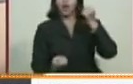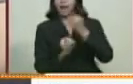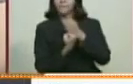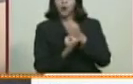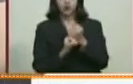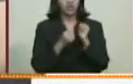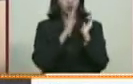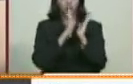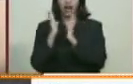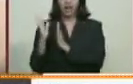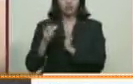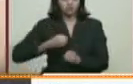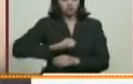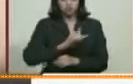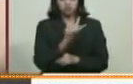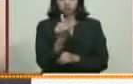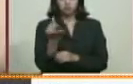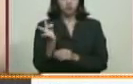organismos multilaterales,